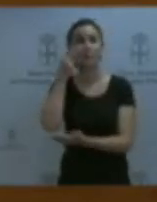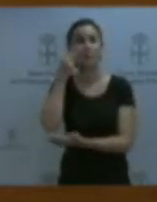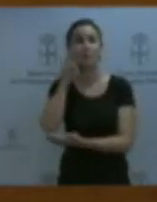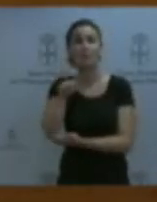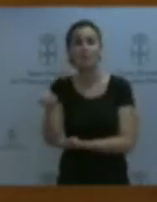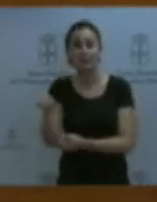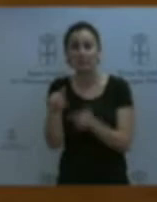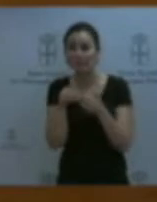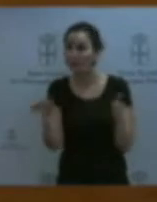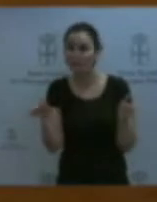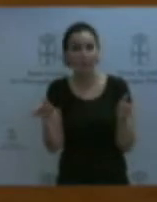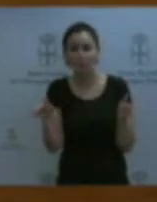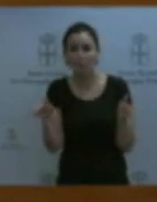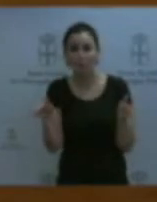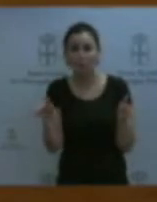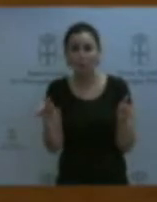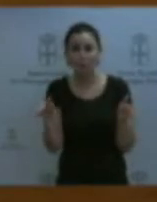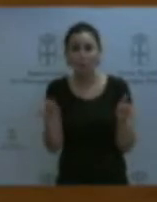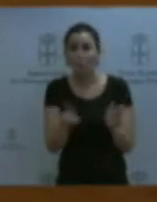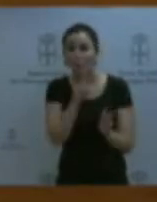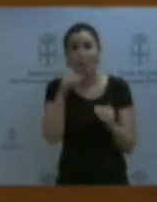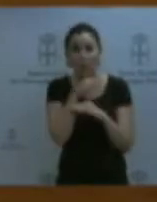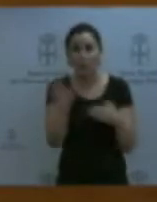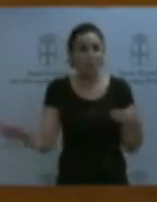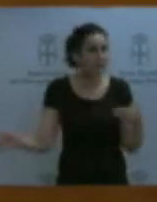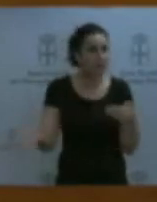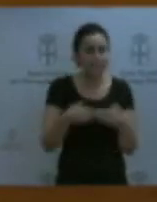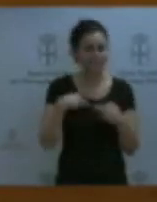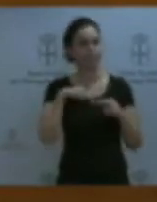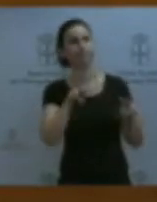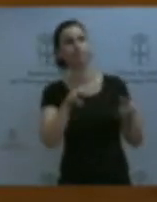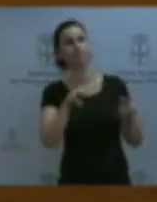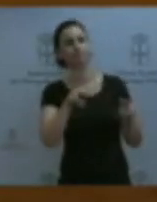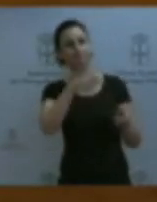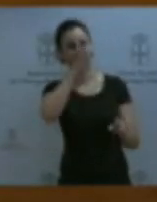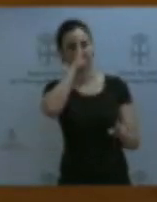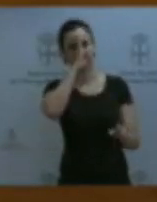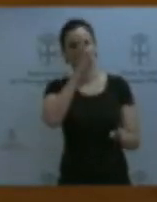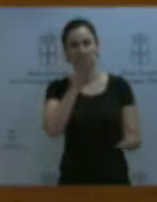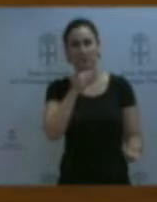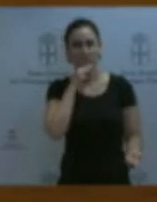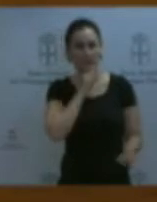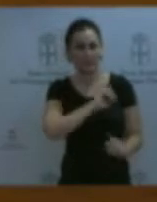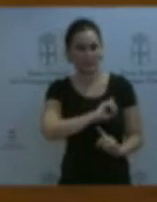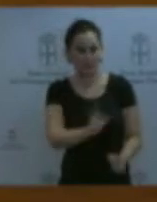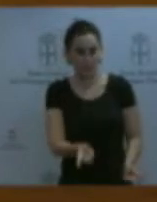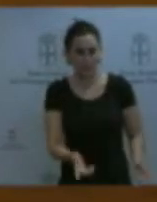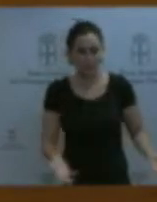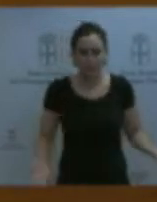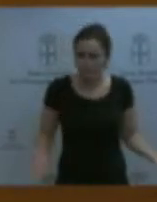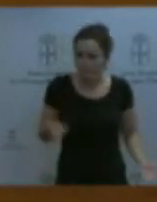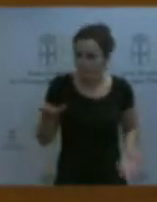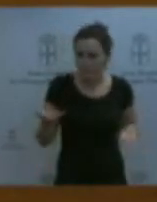día 1 de octubre, incluidos los servicios sanitarios, que también estarán cerrados a partir del día 1 de octubre. La verdad es